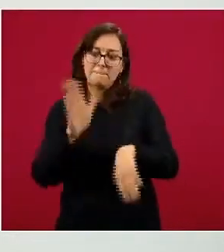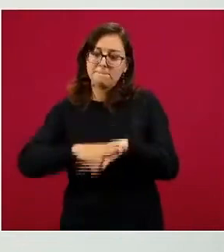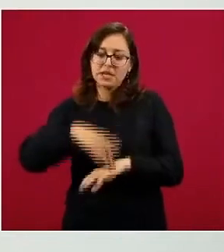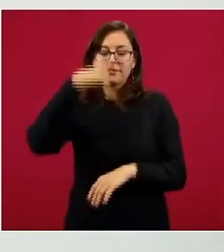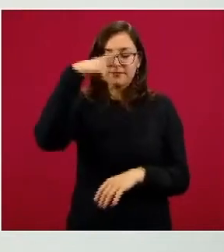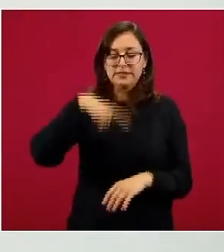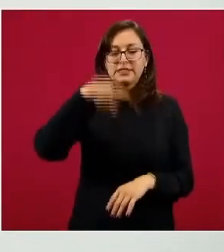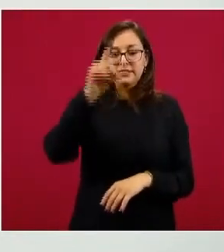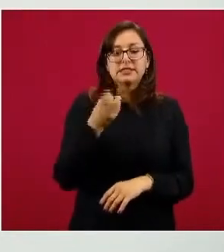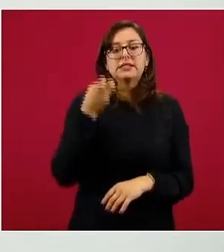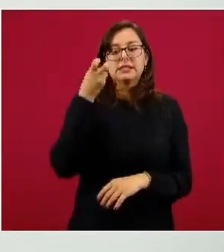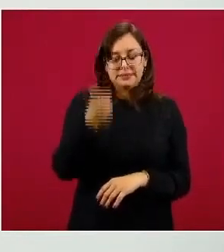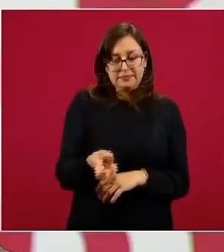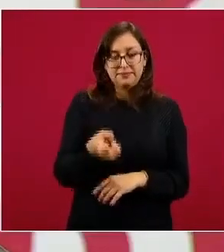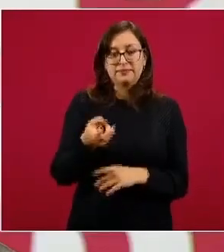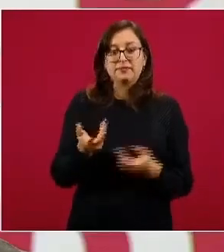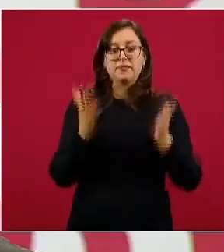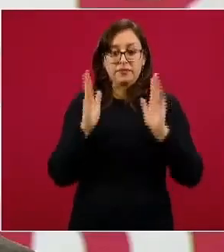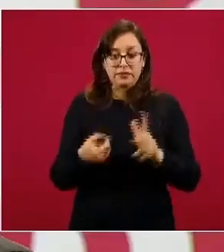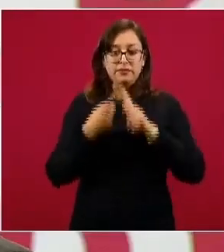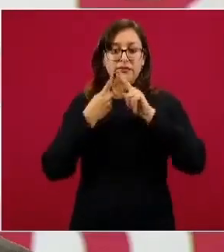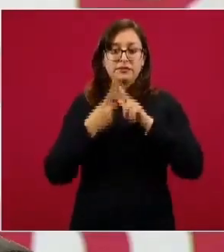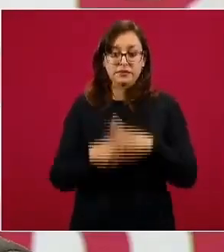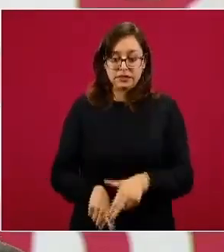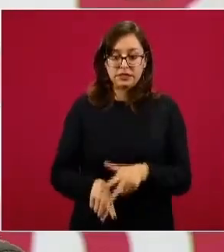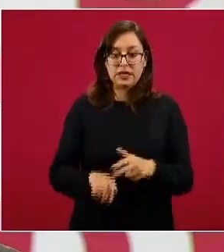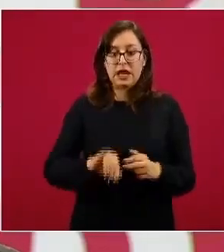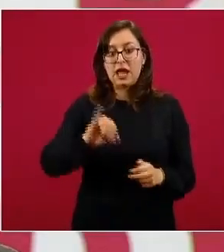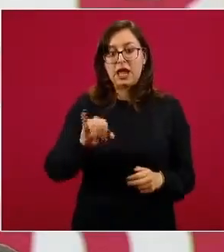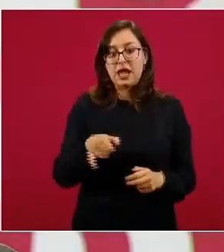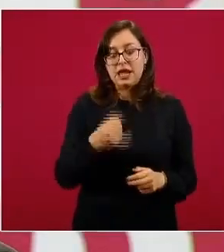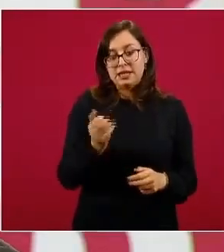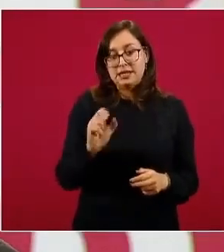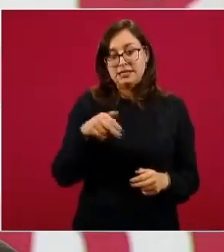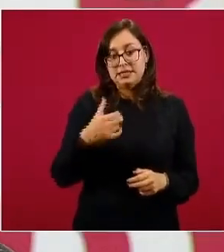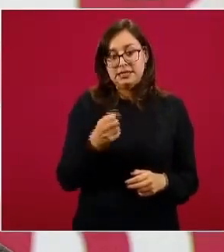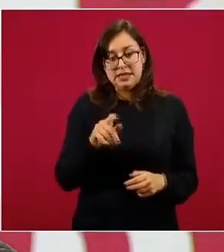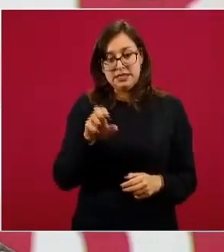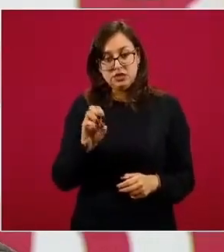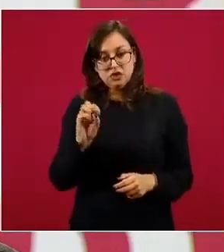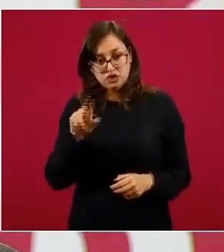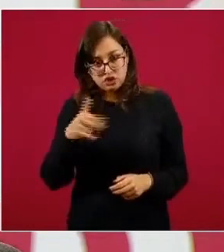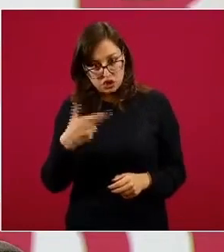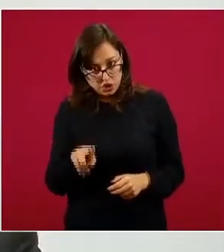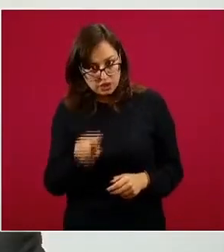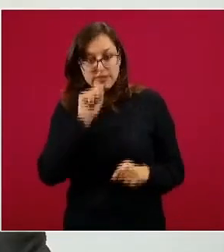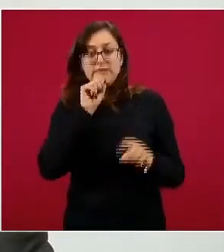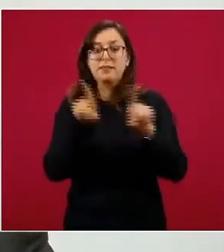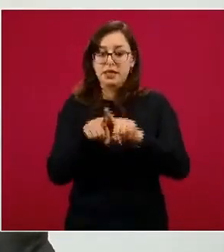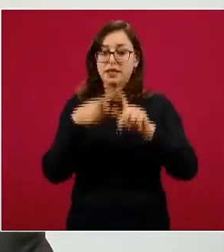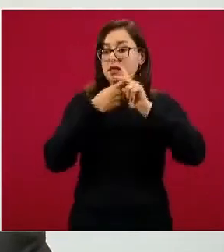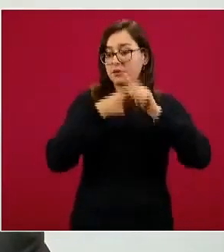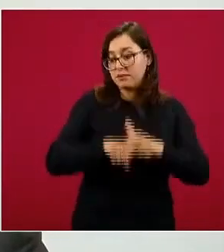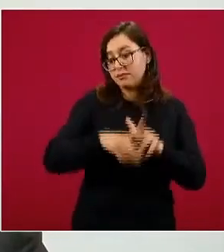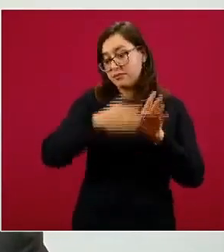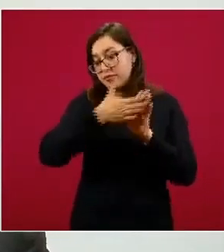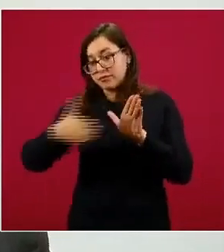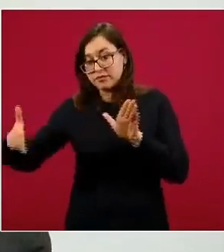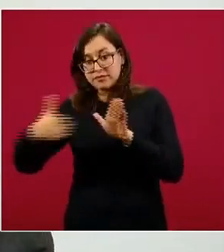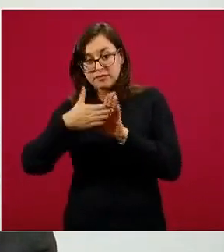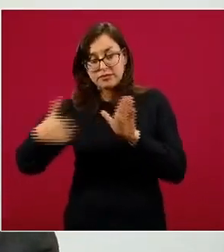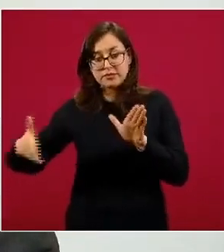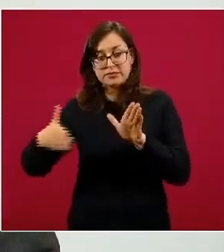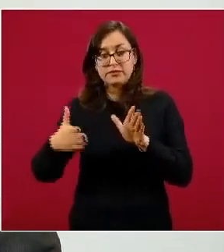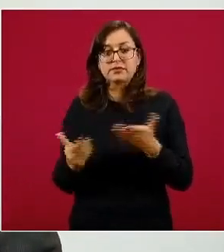cosas. Eso lo acabamos de hacer para el protocolo de Janssen. Janssen está también por empezar su ensayo clínico y lo resolvimos